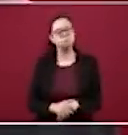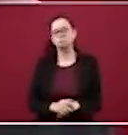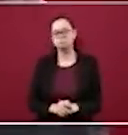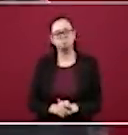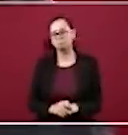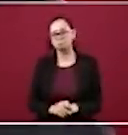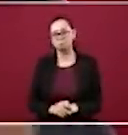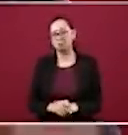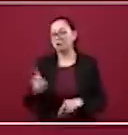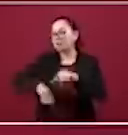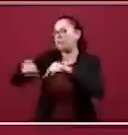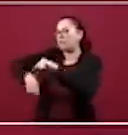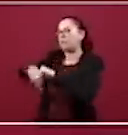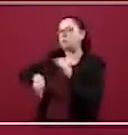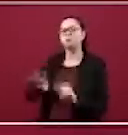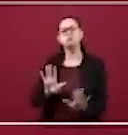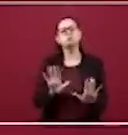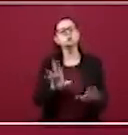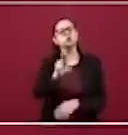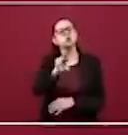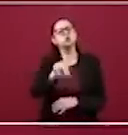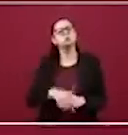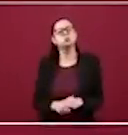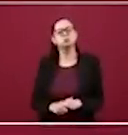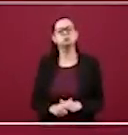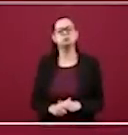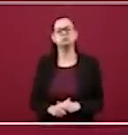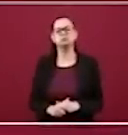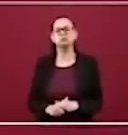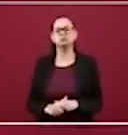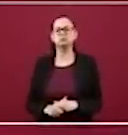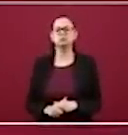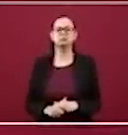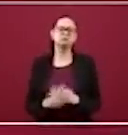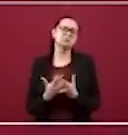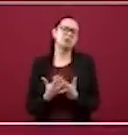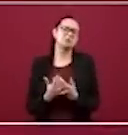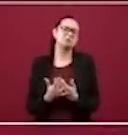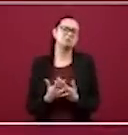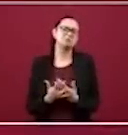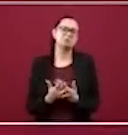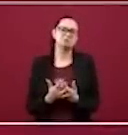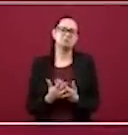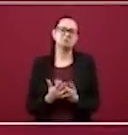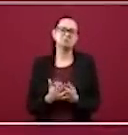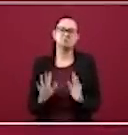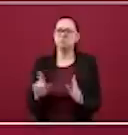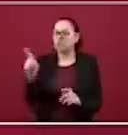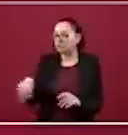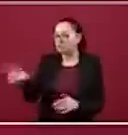para quitarlos. Nada más con que ya no puedan hacer